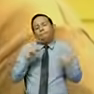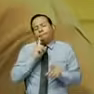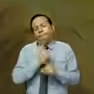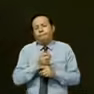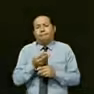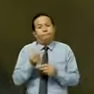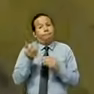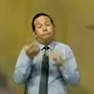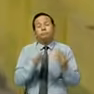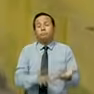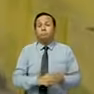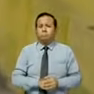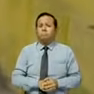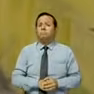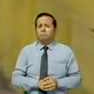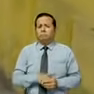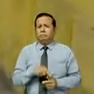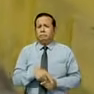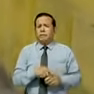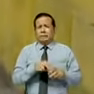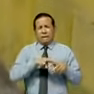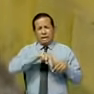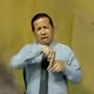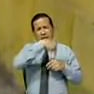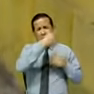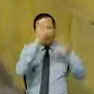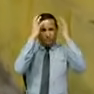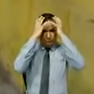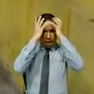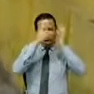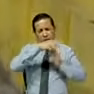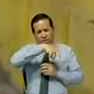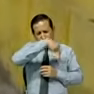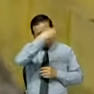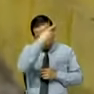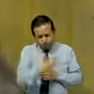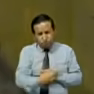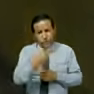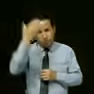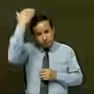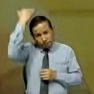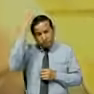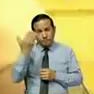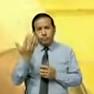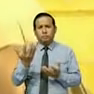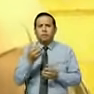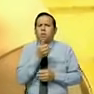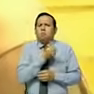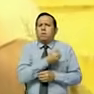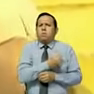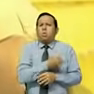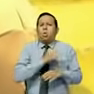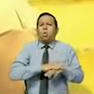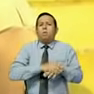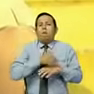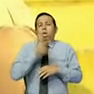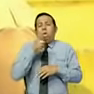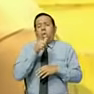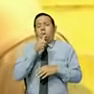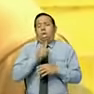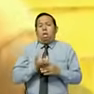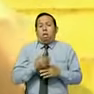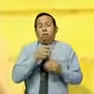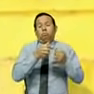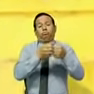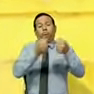signos vitales. Cayó de contado porque cayó, fue de cabeza. Tiene una partidura en la cabeza, sí. Al chico se le venció, fue el cuerpo, dicen los vecinos del lado del frente. Que él